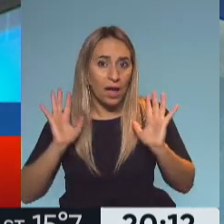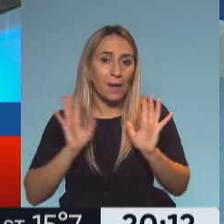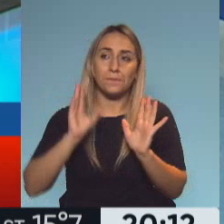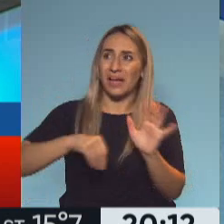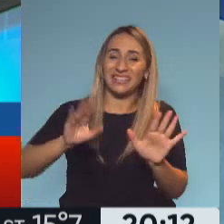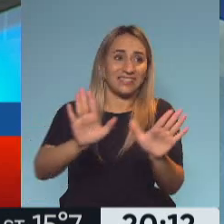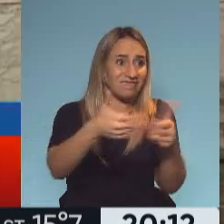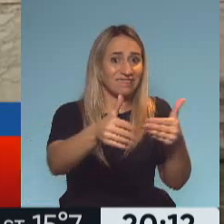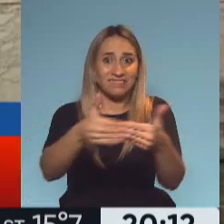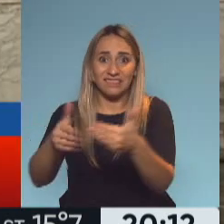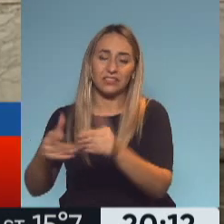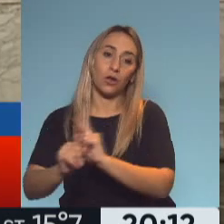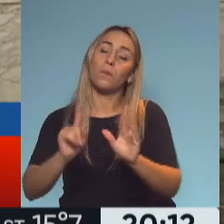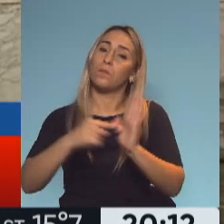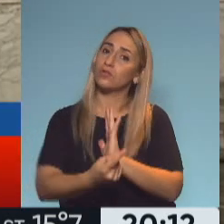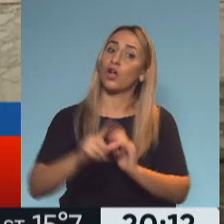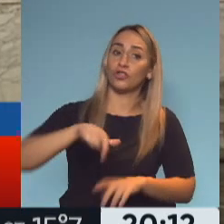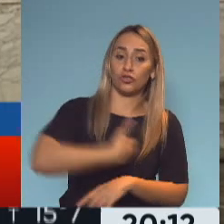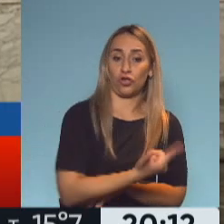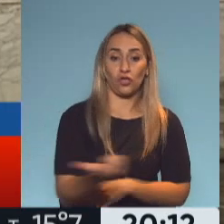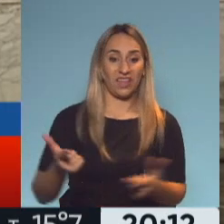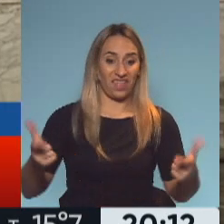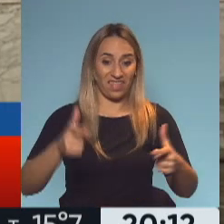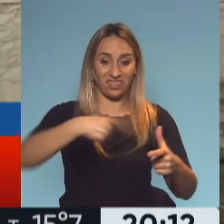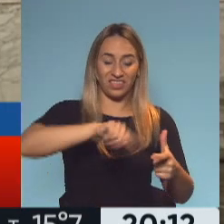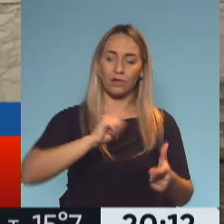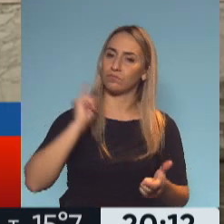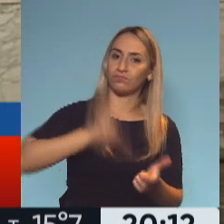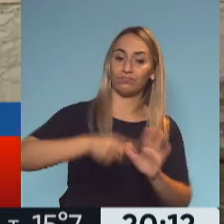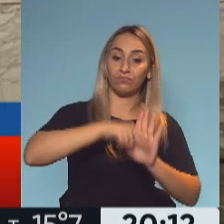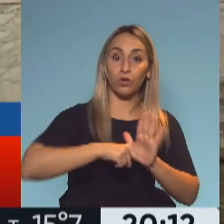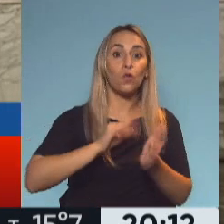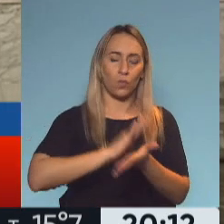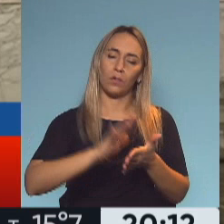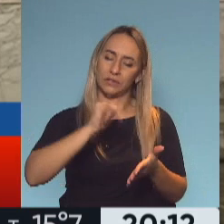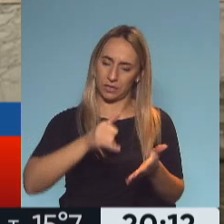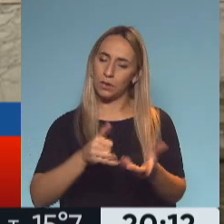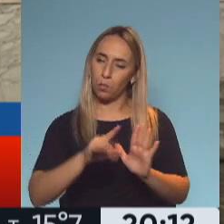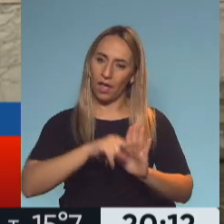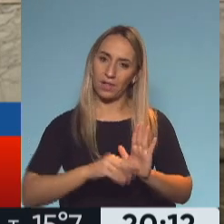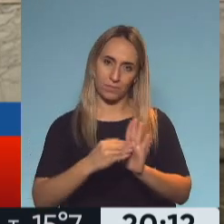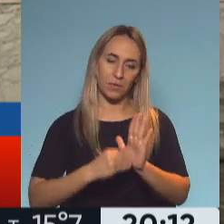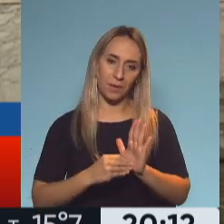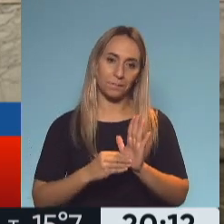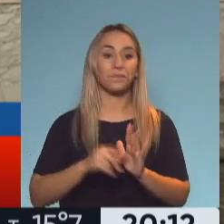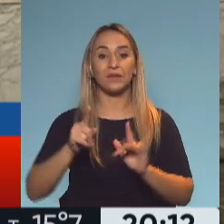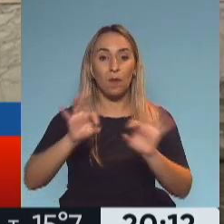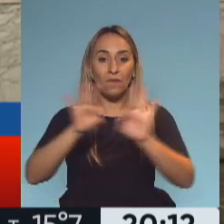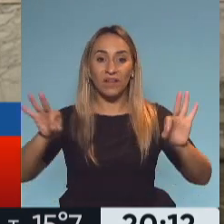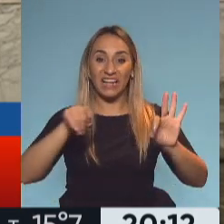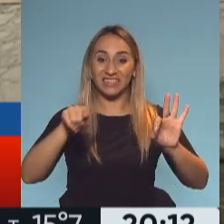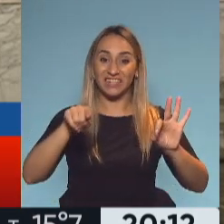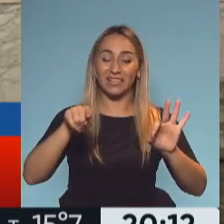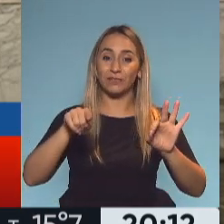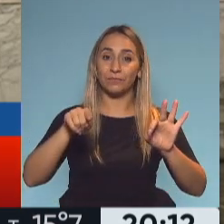sí desde el punto de vista social ir hacia nuevas restricciones. Esta frase de Daniel Goyán es la frase del día. Es lo que Nicolás